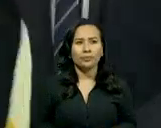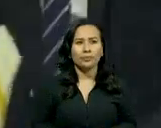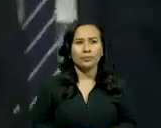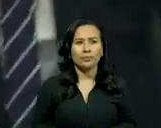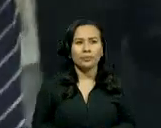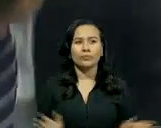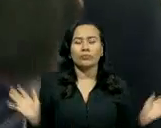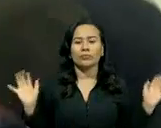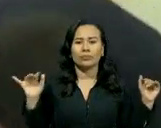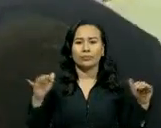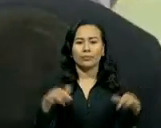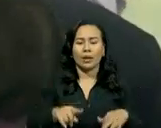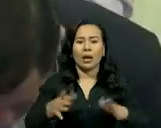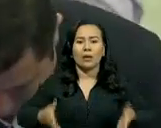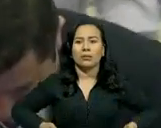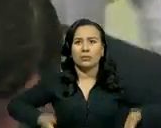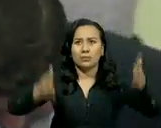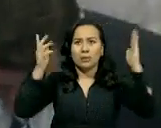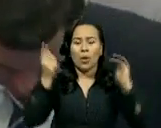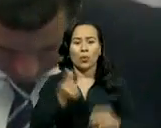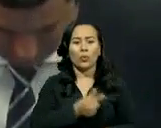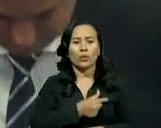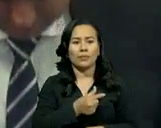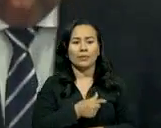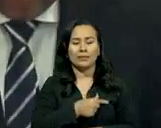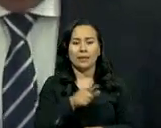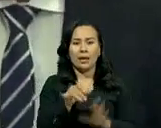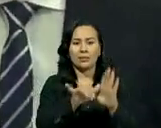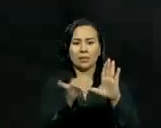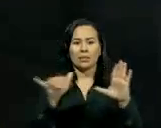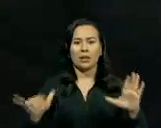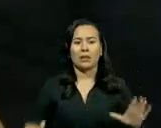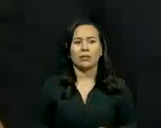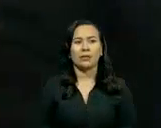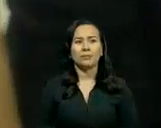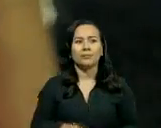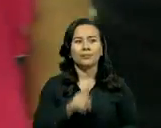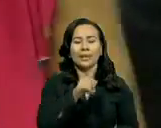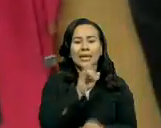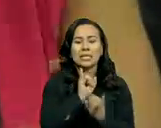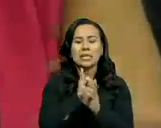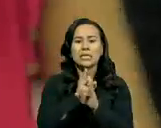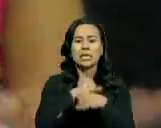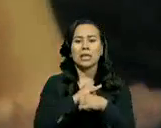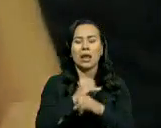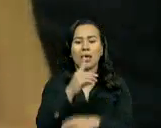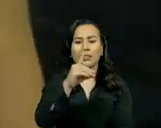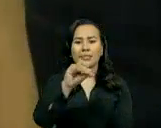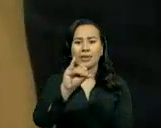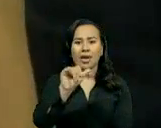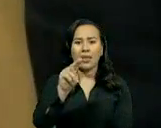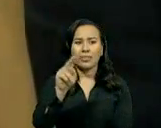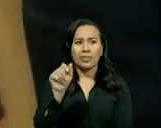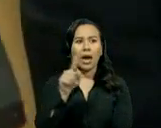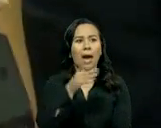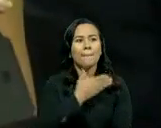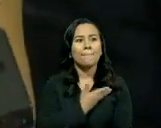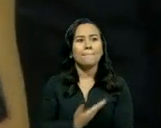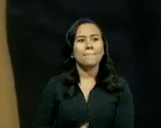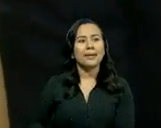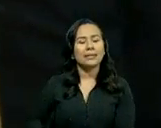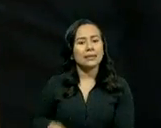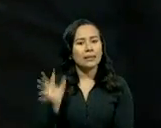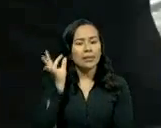Hasta las instalaciones de la Universidad Estatal Península de Santa Elena arribó la ingeniera Diana Atamaín, presidenta del Consejo